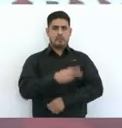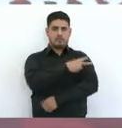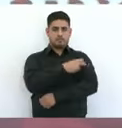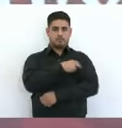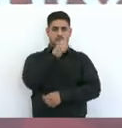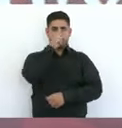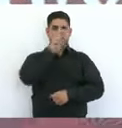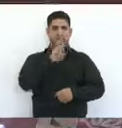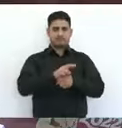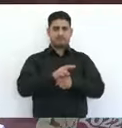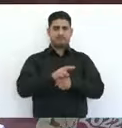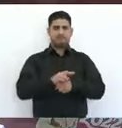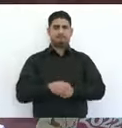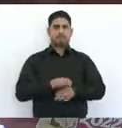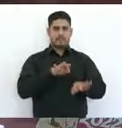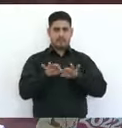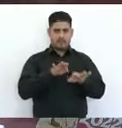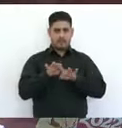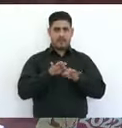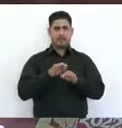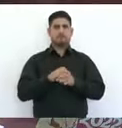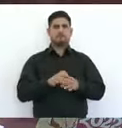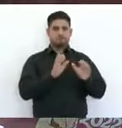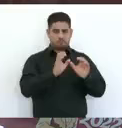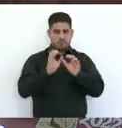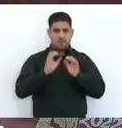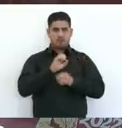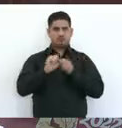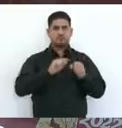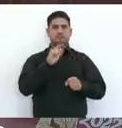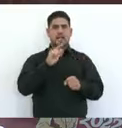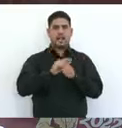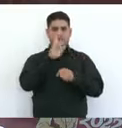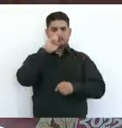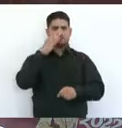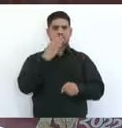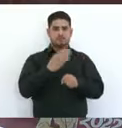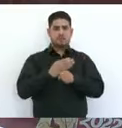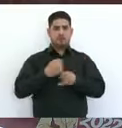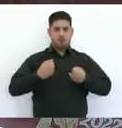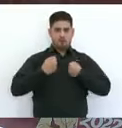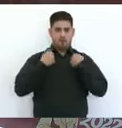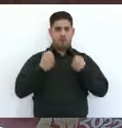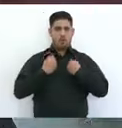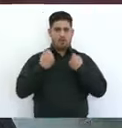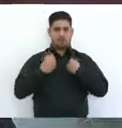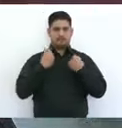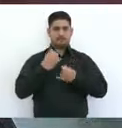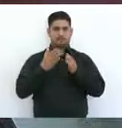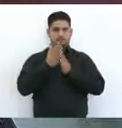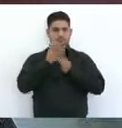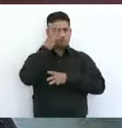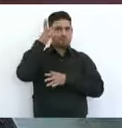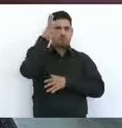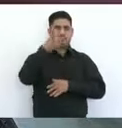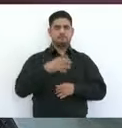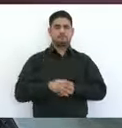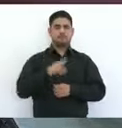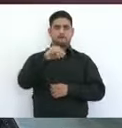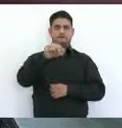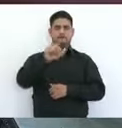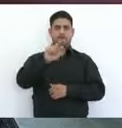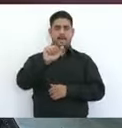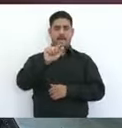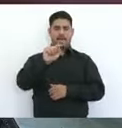Subsecretario de la Secretaría del Trabajo y Previsión Social y responsable del programa Jóvenes Construyendo el Futuro, Marat Bolaño